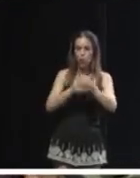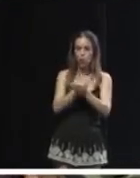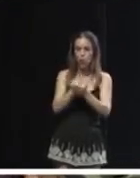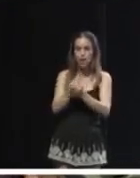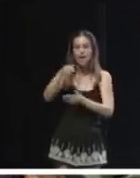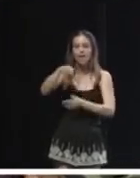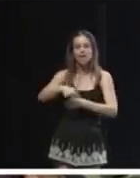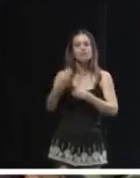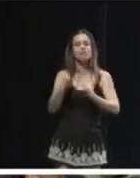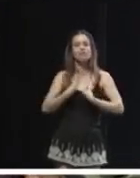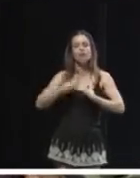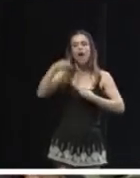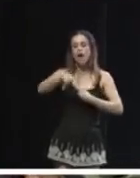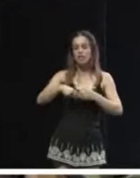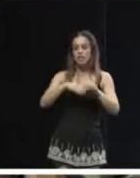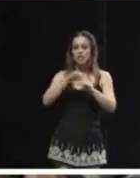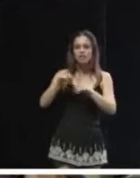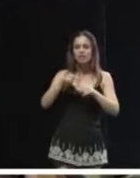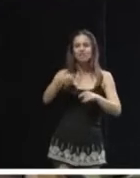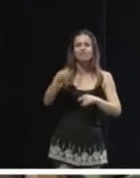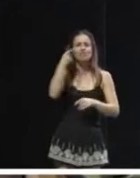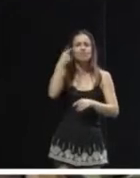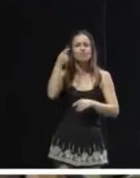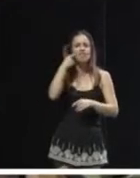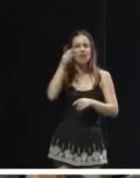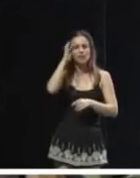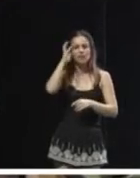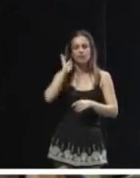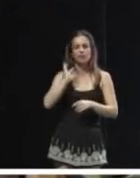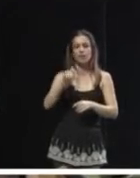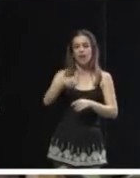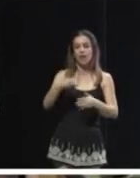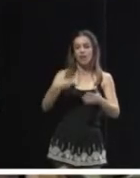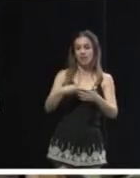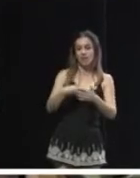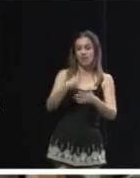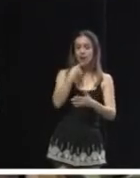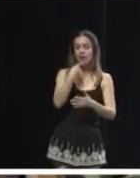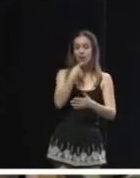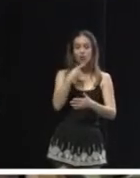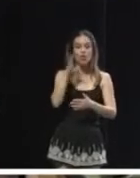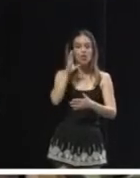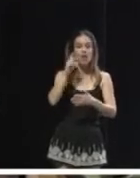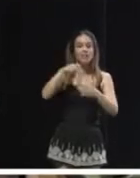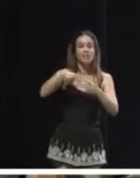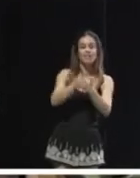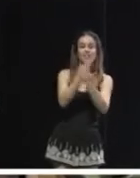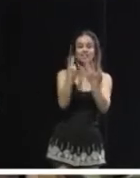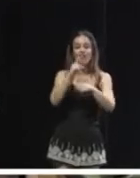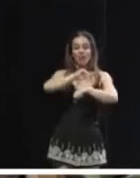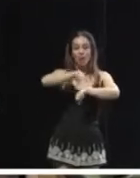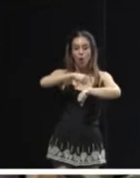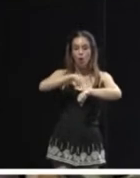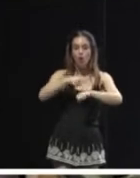Y mirad, hablando de las 17 horas sin